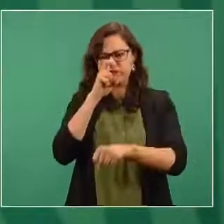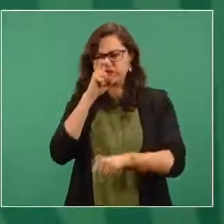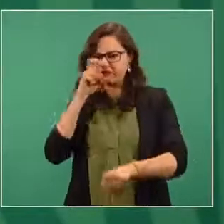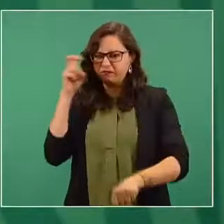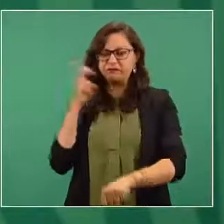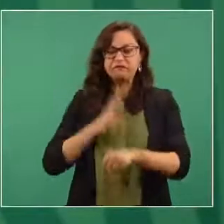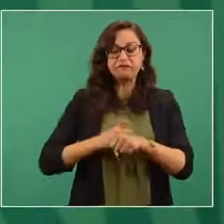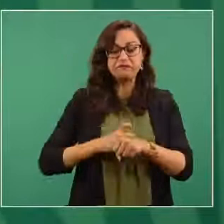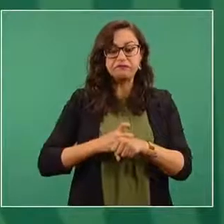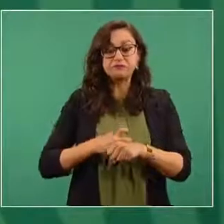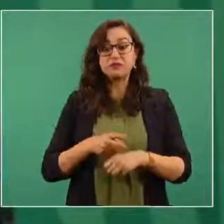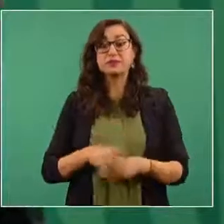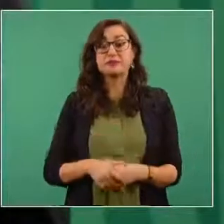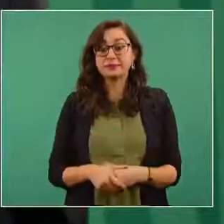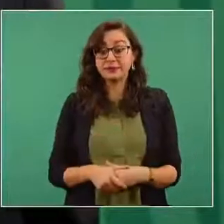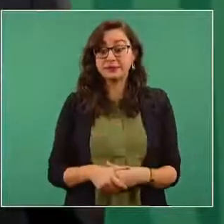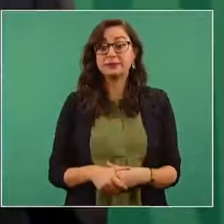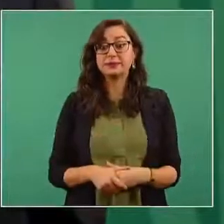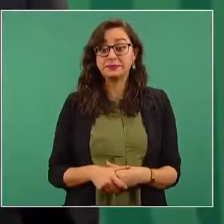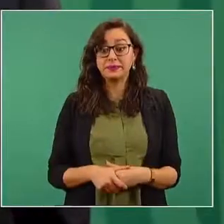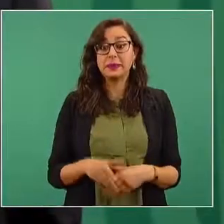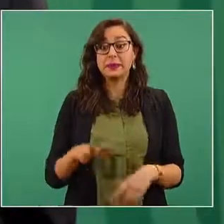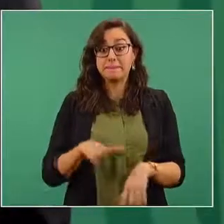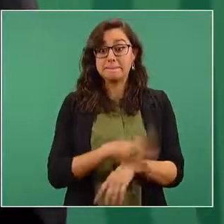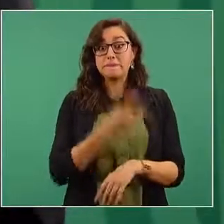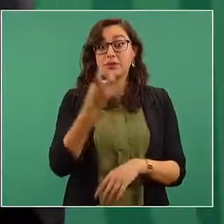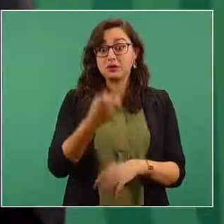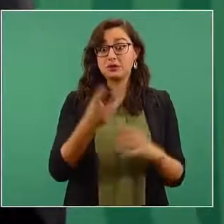Por eso son los golpes de Estado